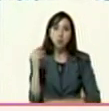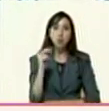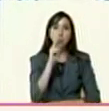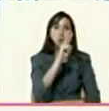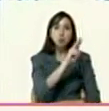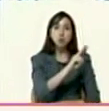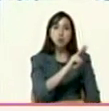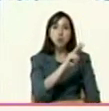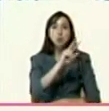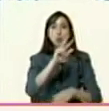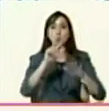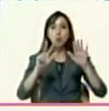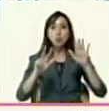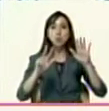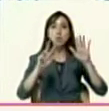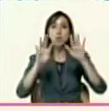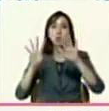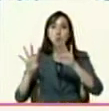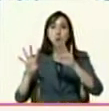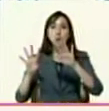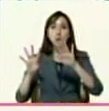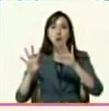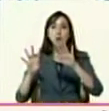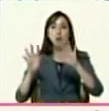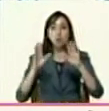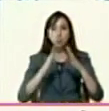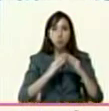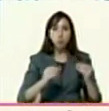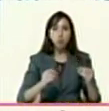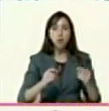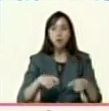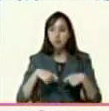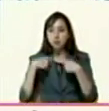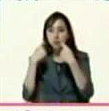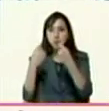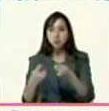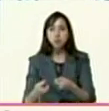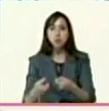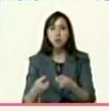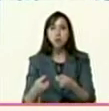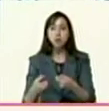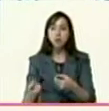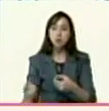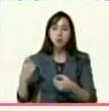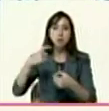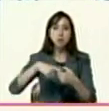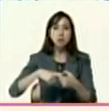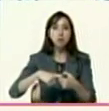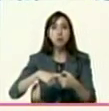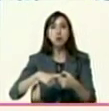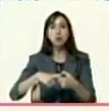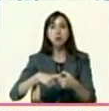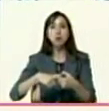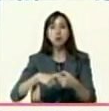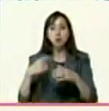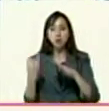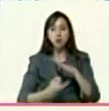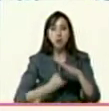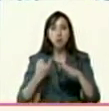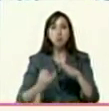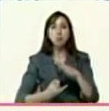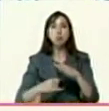289 las atribuciones asignadas al Contralor, a la Contraloría General de la República, entre las que se